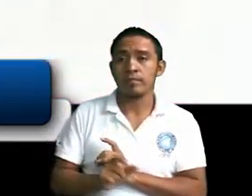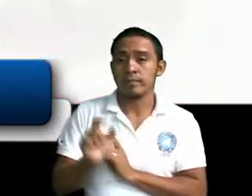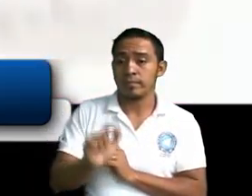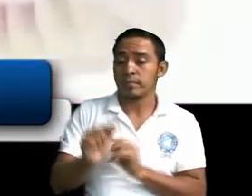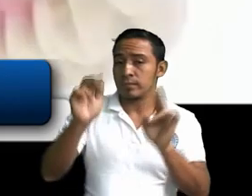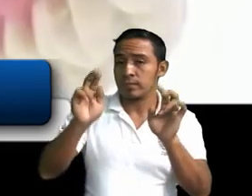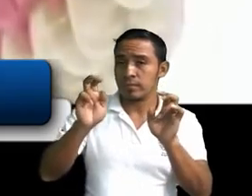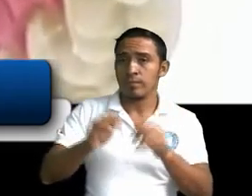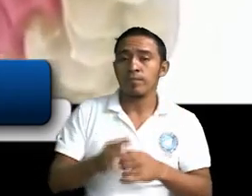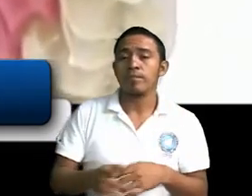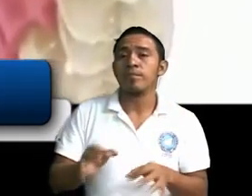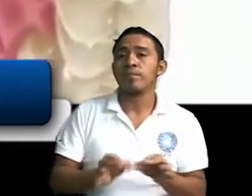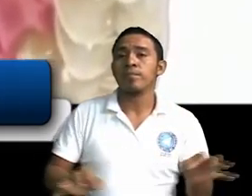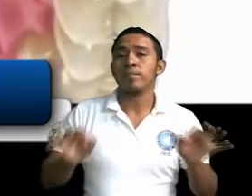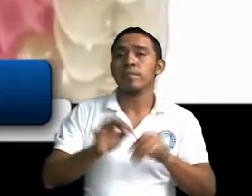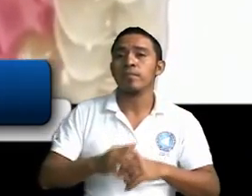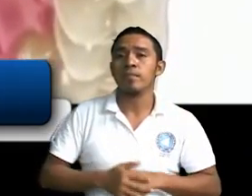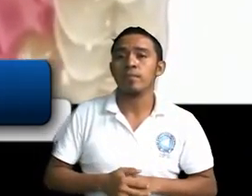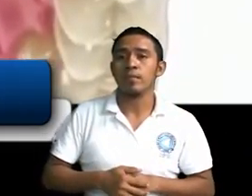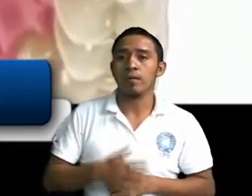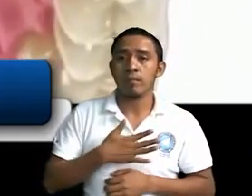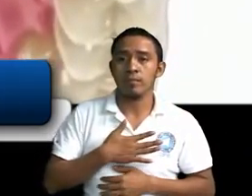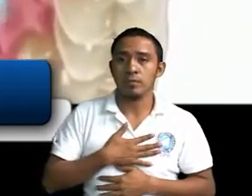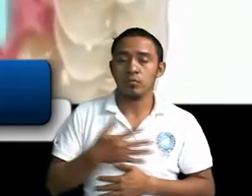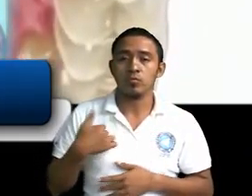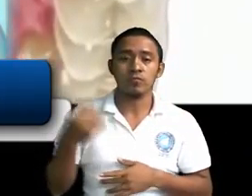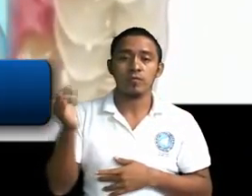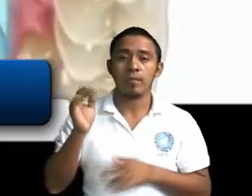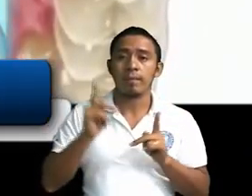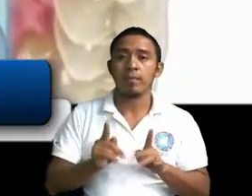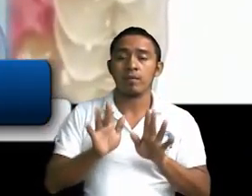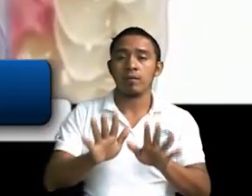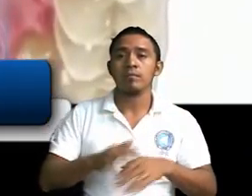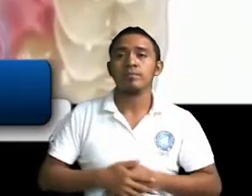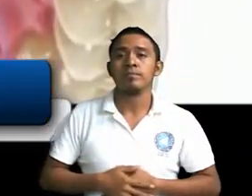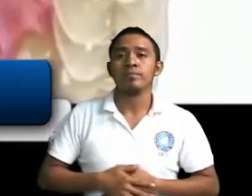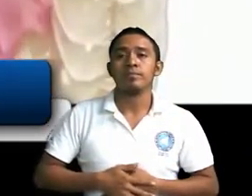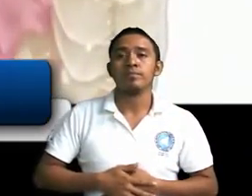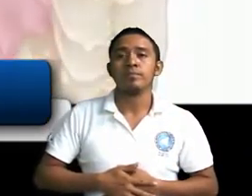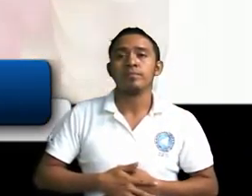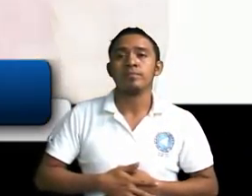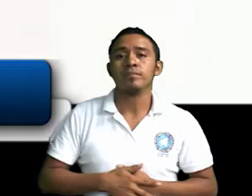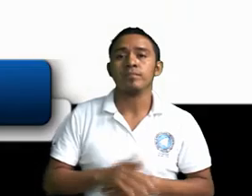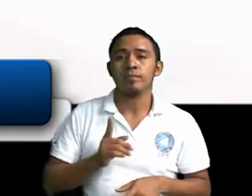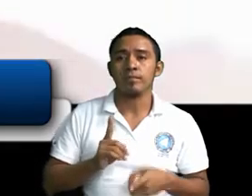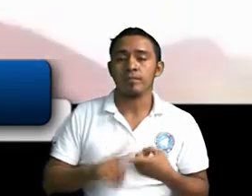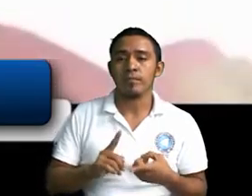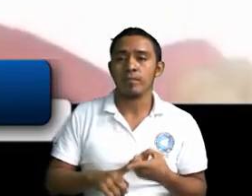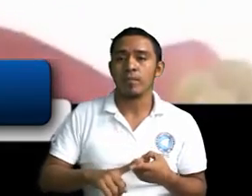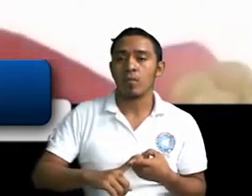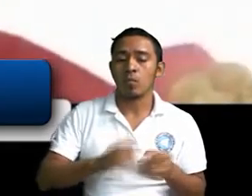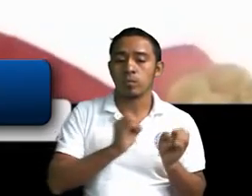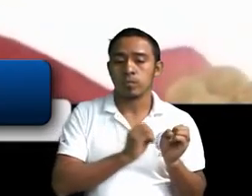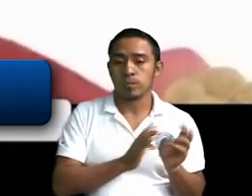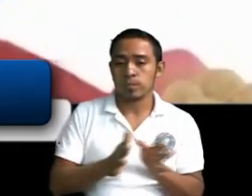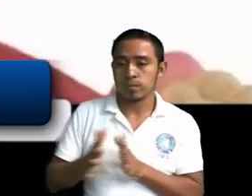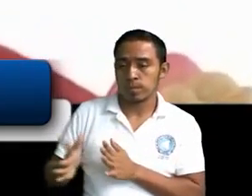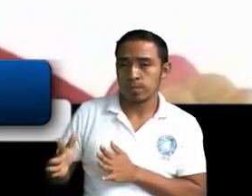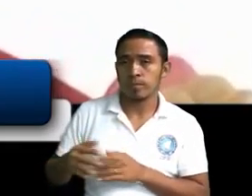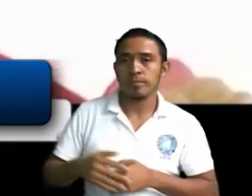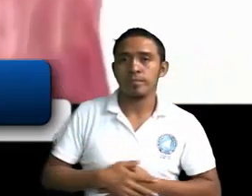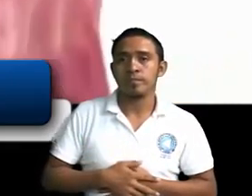este tema y lo más importante es mi recomendación personal es que exista primero un orden es decir nosotros